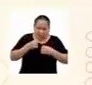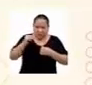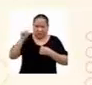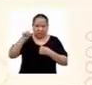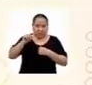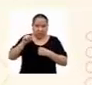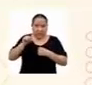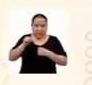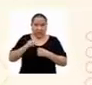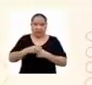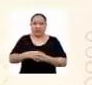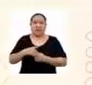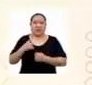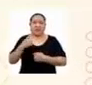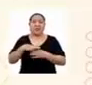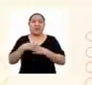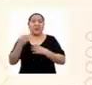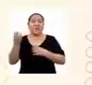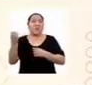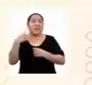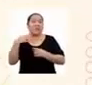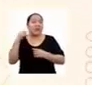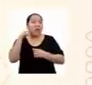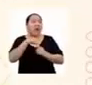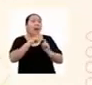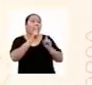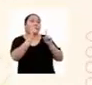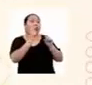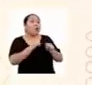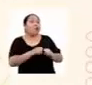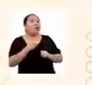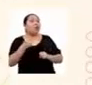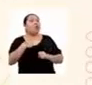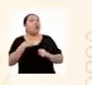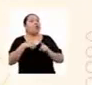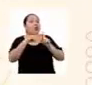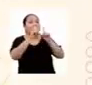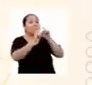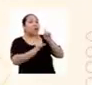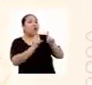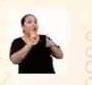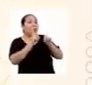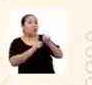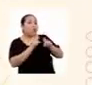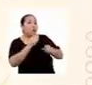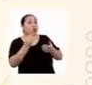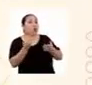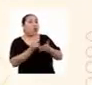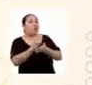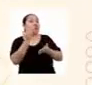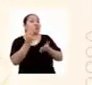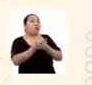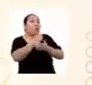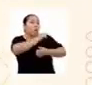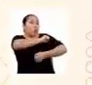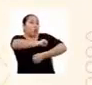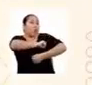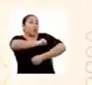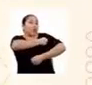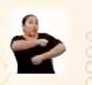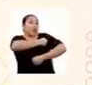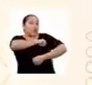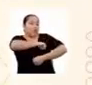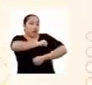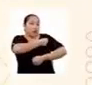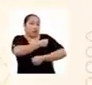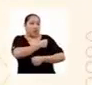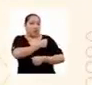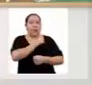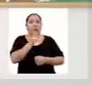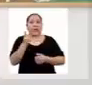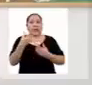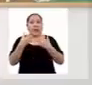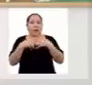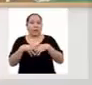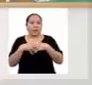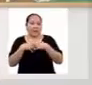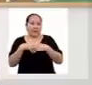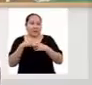pero luego me dijo que me preguntaba eso porque estaba haciendo un cuestionario sobre un nuevo desodorante que una empresa iba a